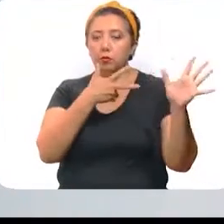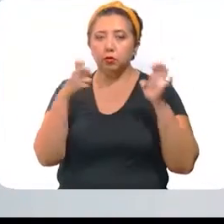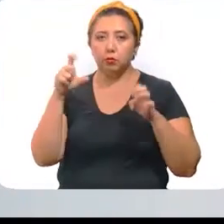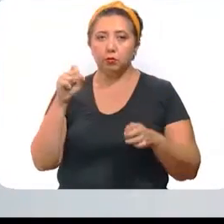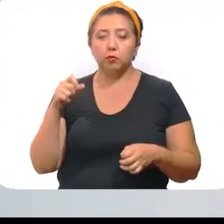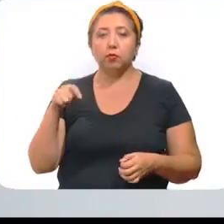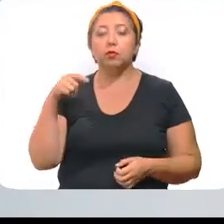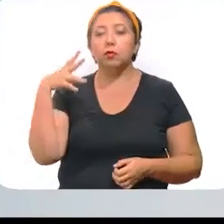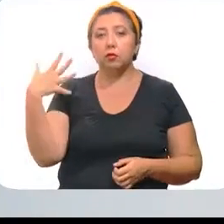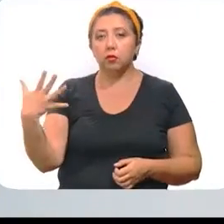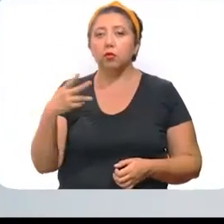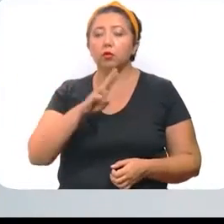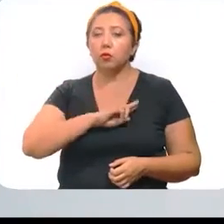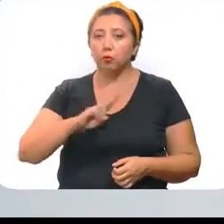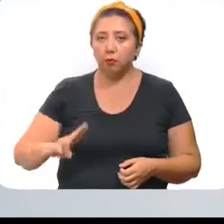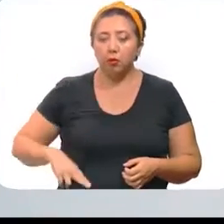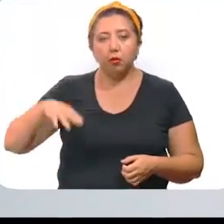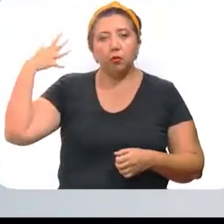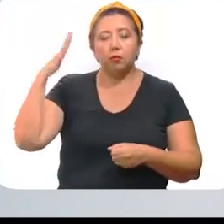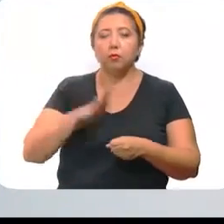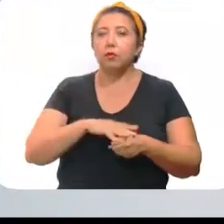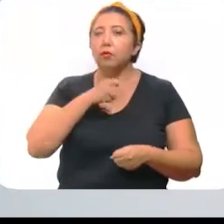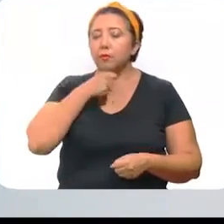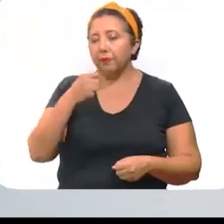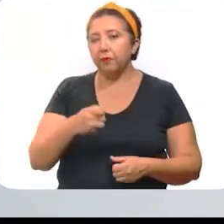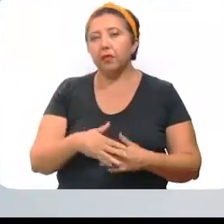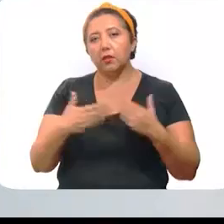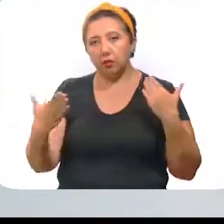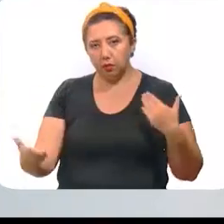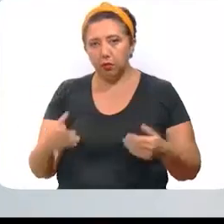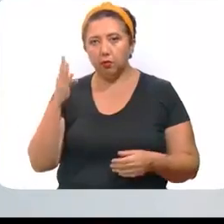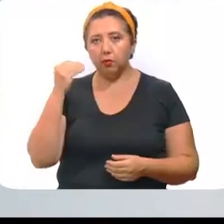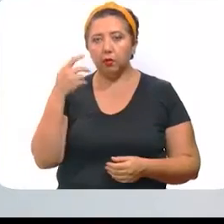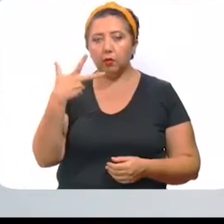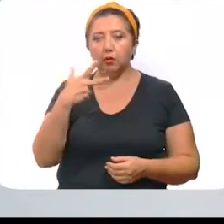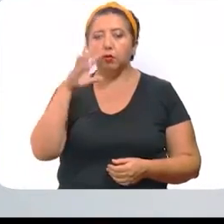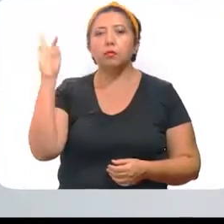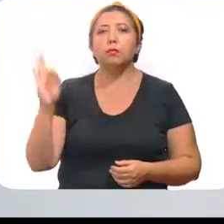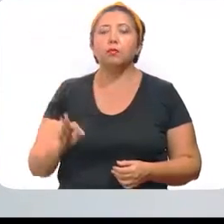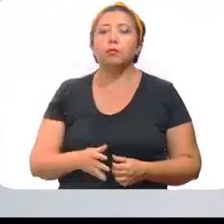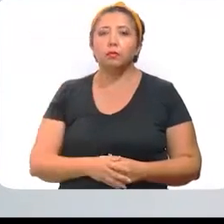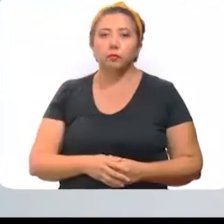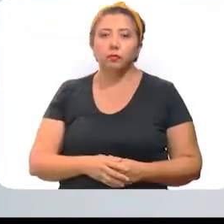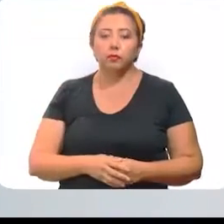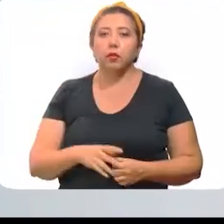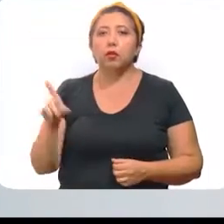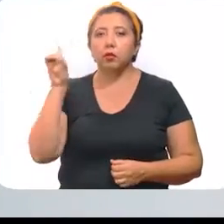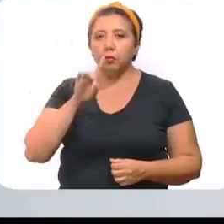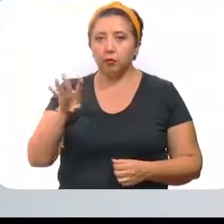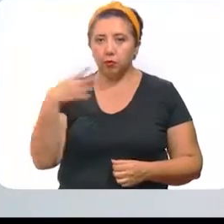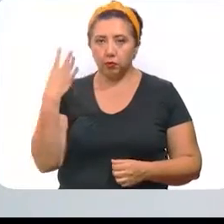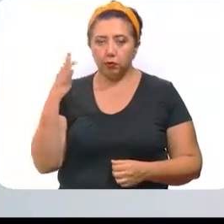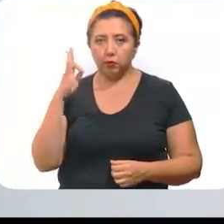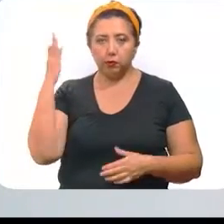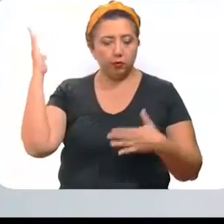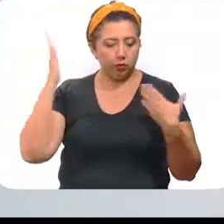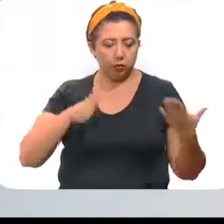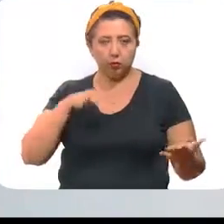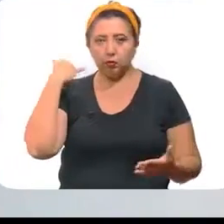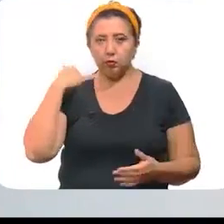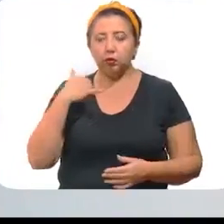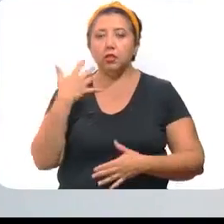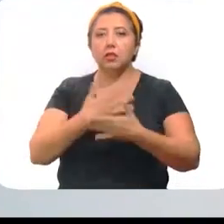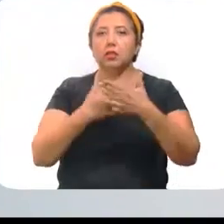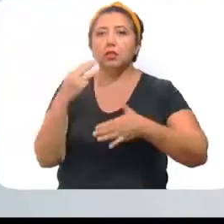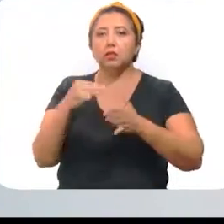4.875 para adultos mayores de UMAM. En este municipio el avance de vacunación es del 98%. El domingo 14 de febrero llegaron a